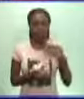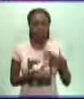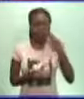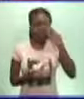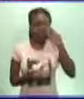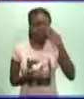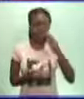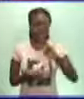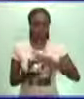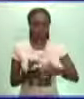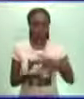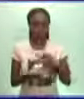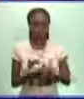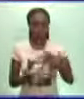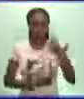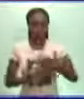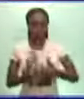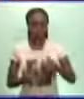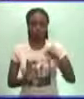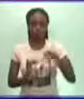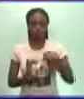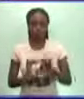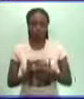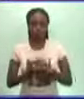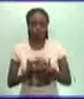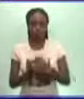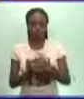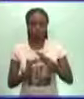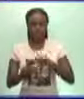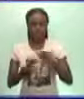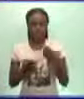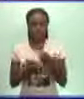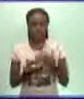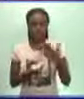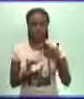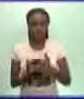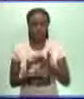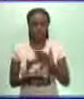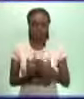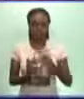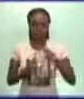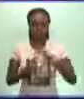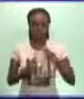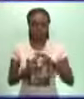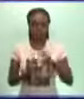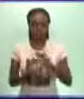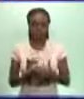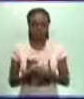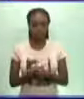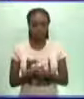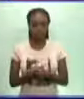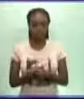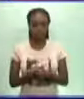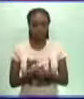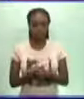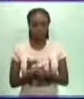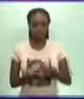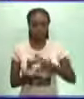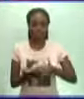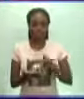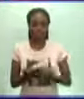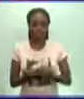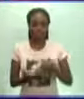nuestra intérprete de señas que ha estado con nosotros durante todas estas emisiones, Yanzarile Castro, que nos